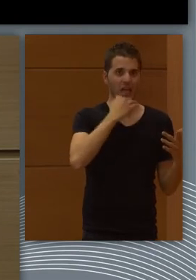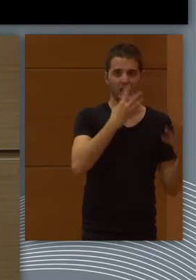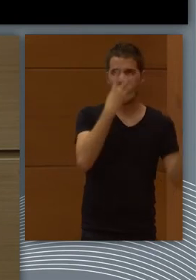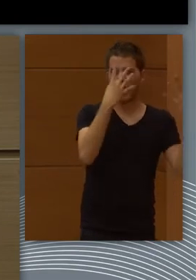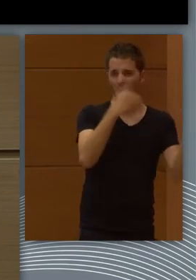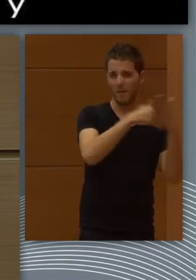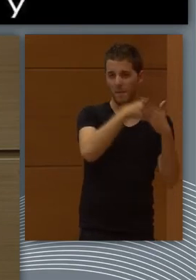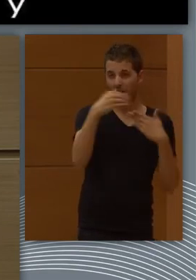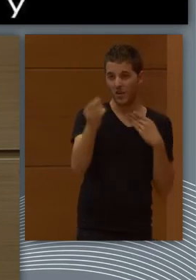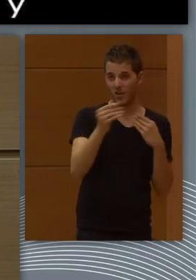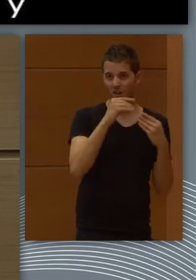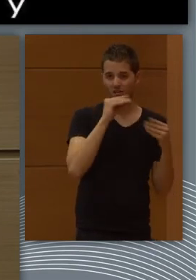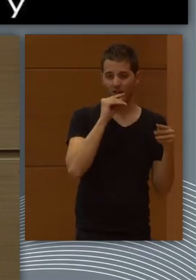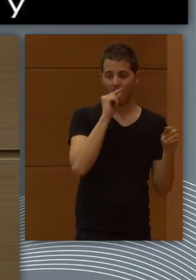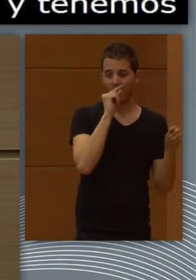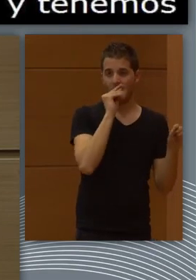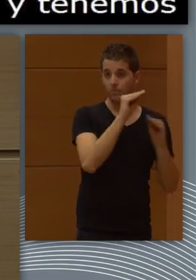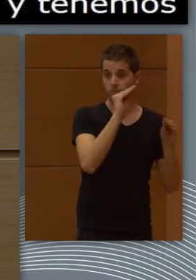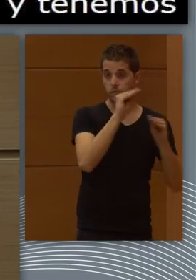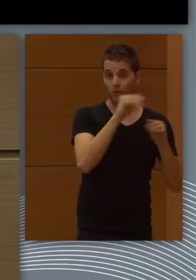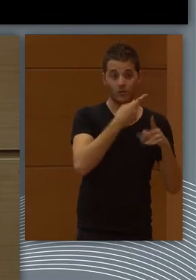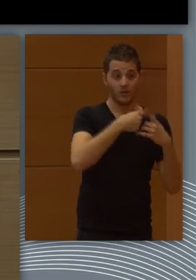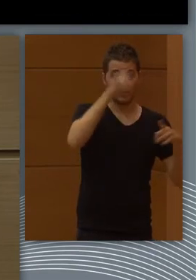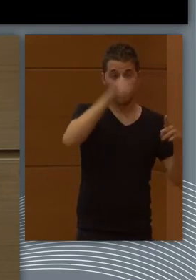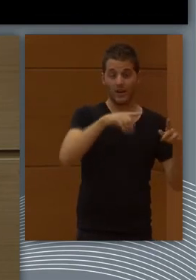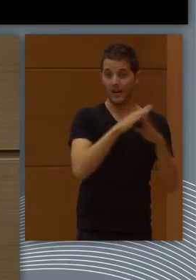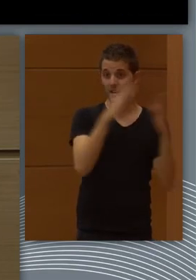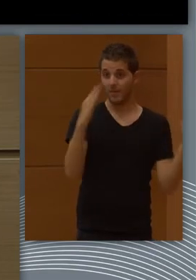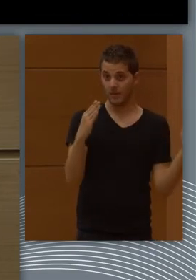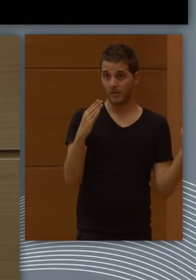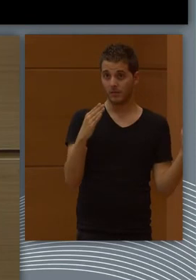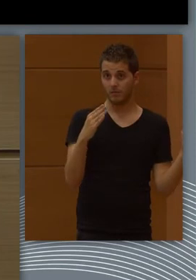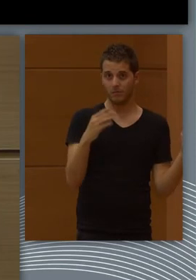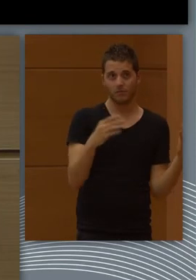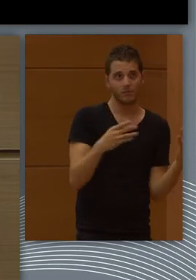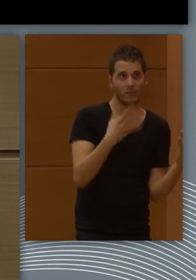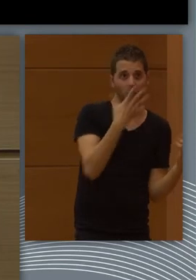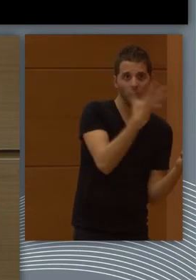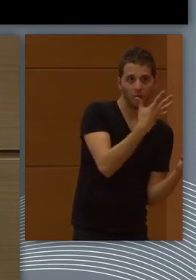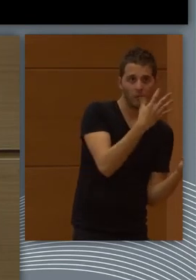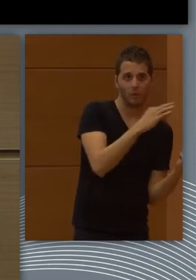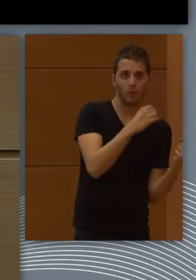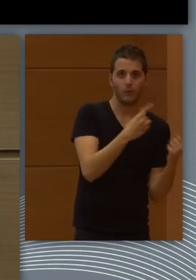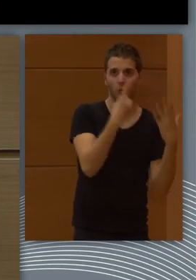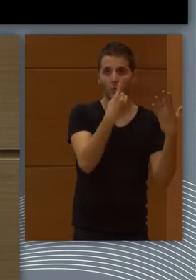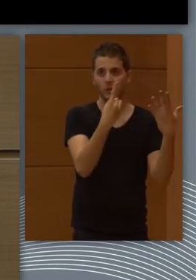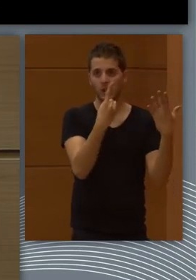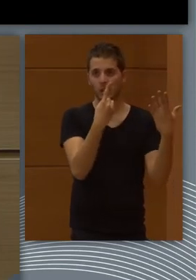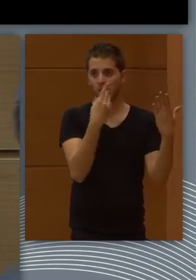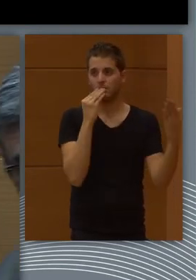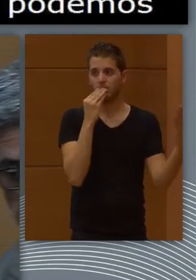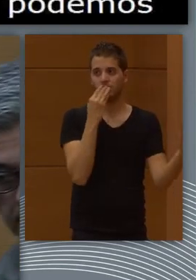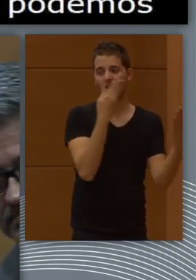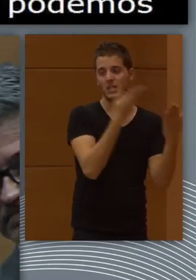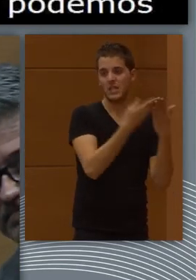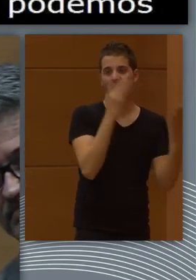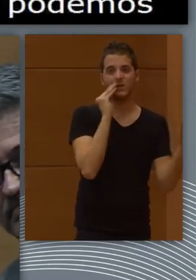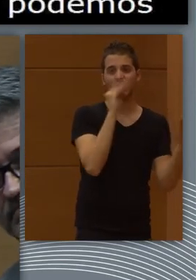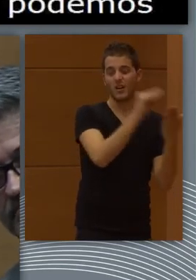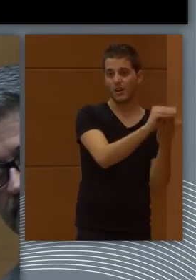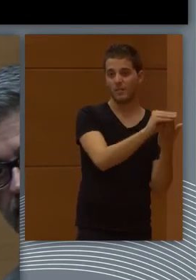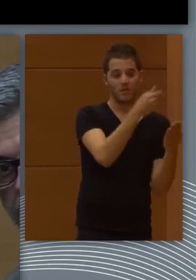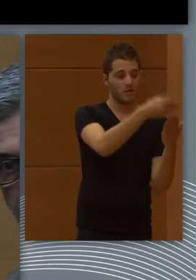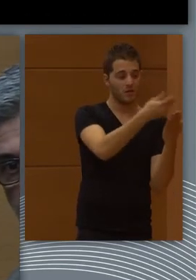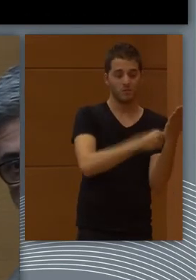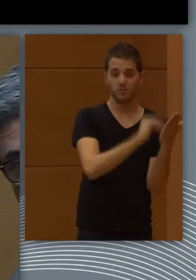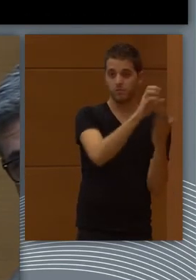consultas al mes y podemos recibir 5 o 6 reclamaciones en ese mismo periodo, ¿no? En el mes, con lo cual está